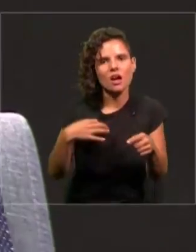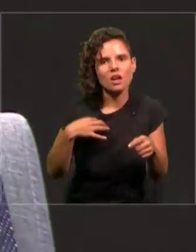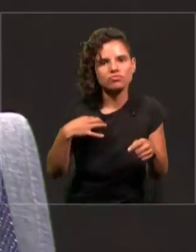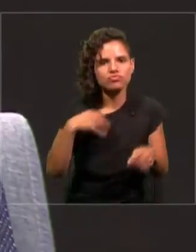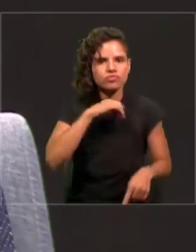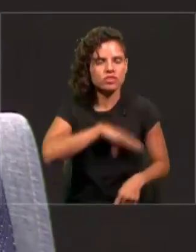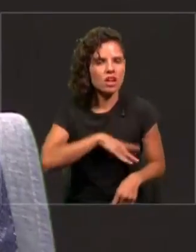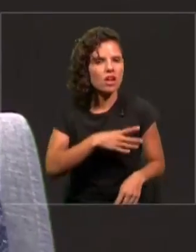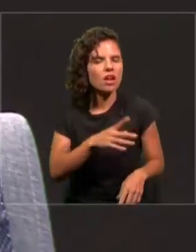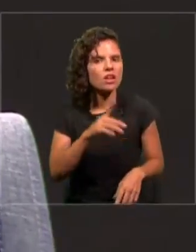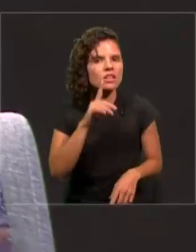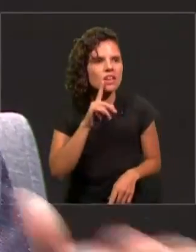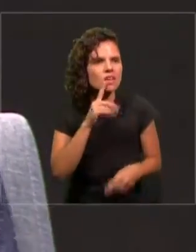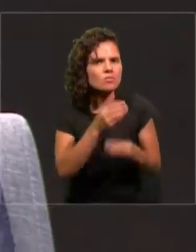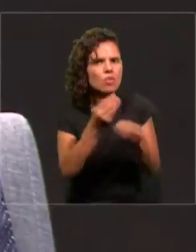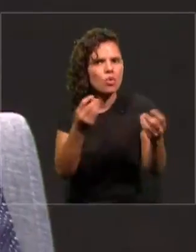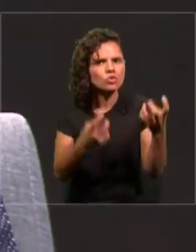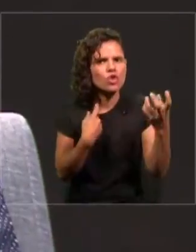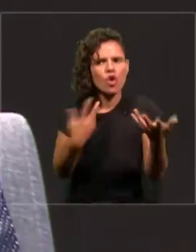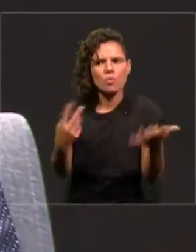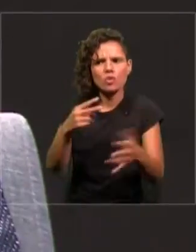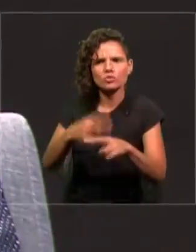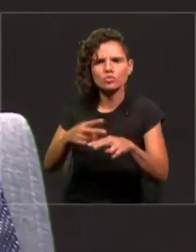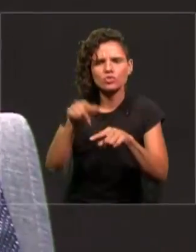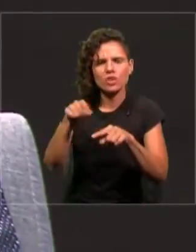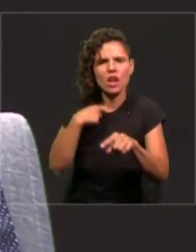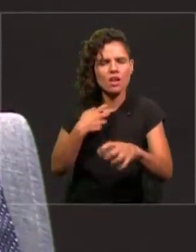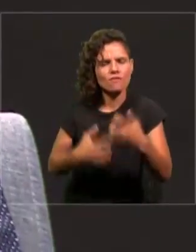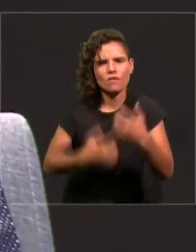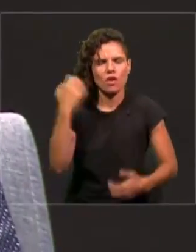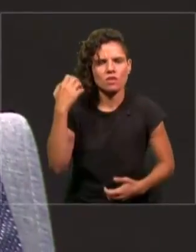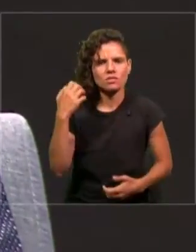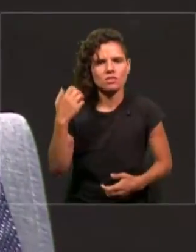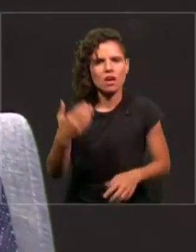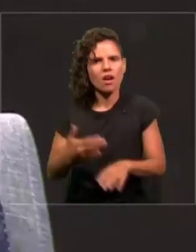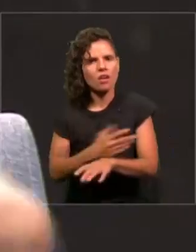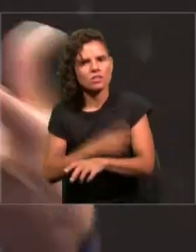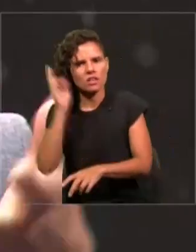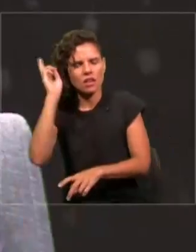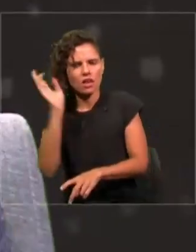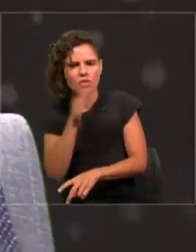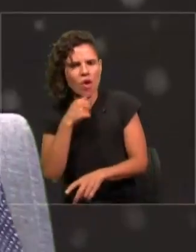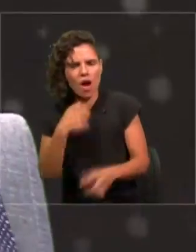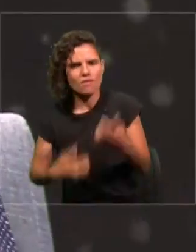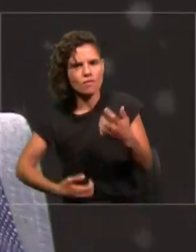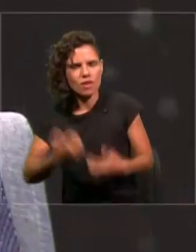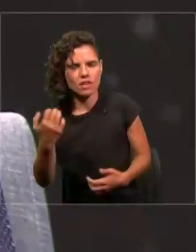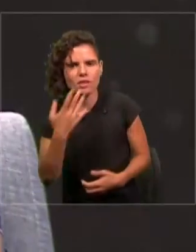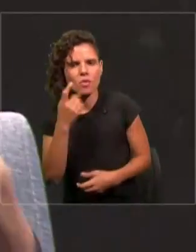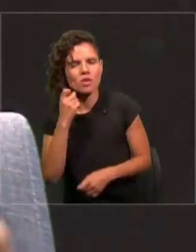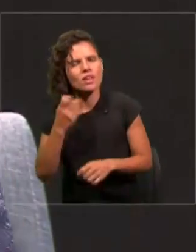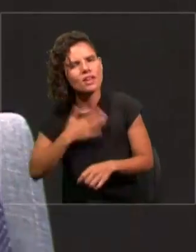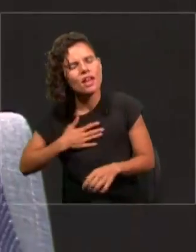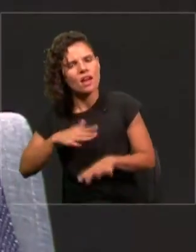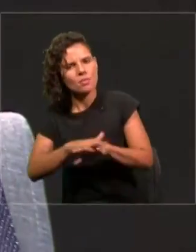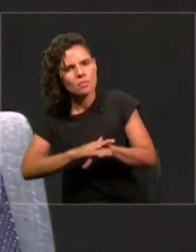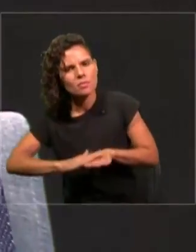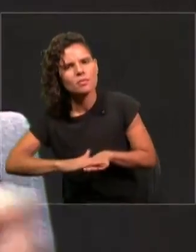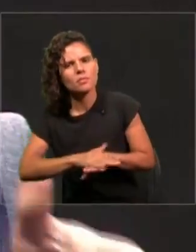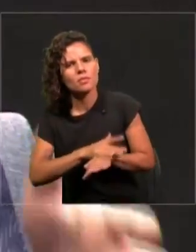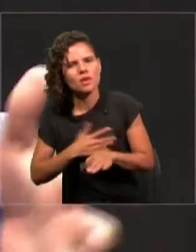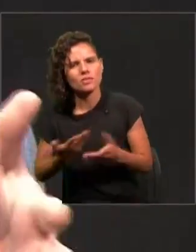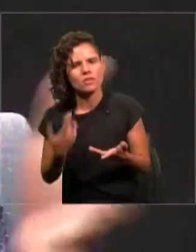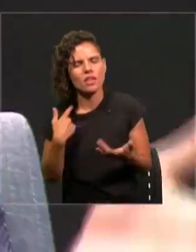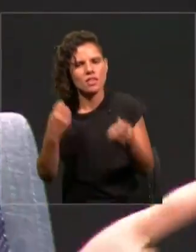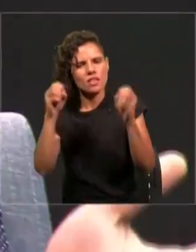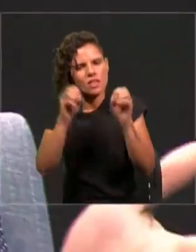violencia. En la sociedad indígena no había necesidad de violencia, porque primaba la persuasión, ¿sí? La educación. Y para